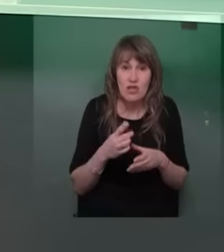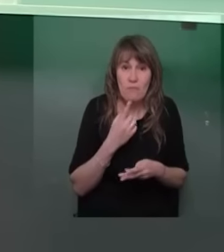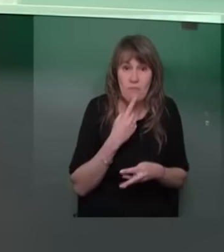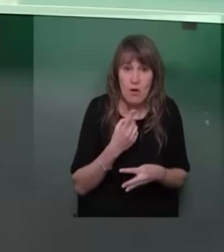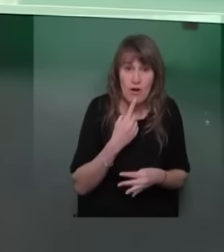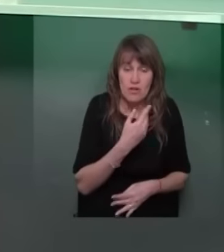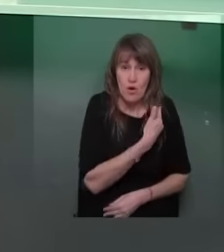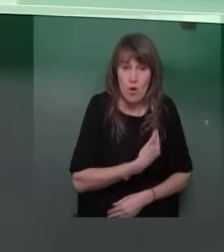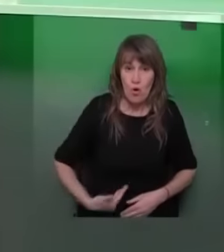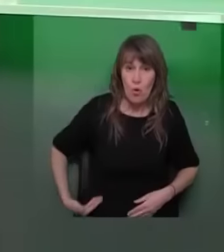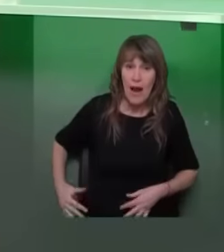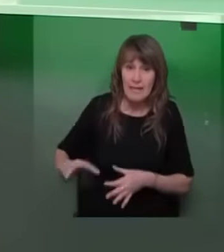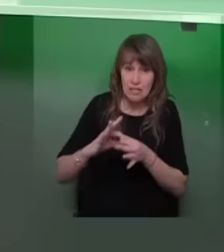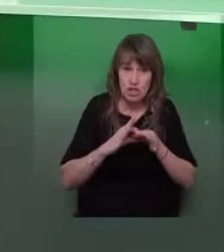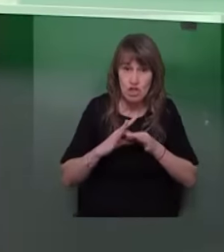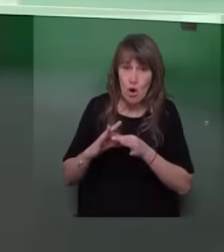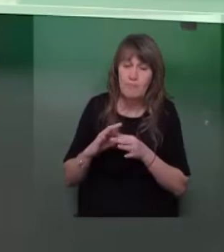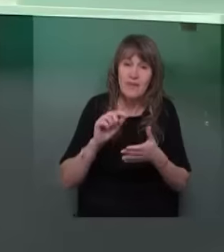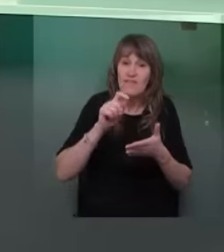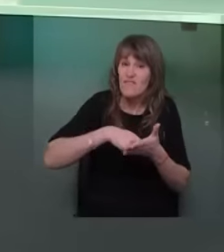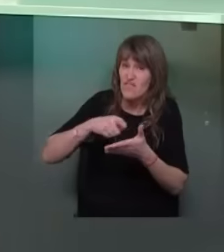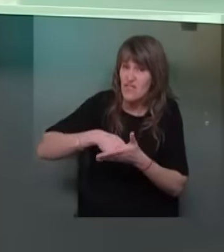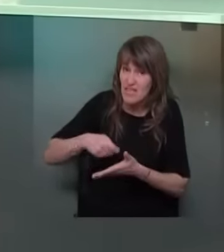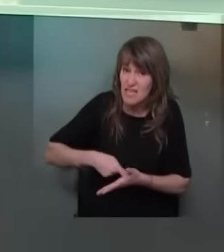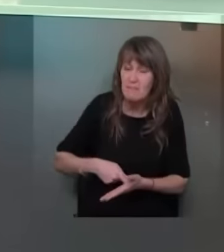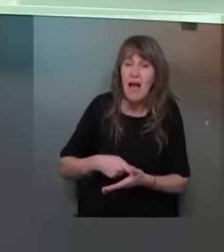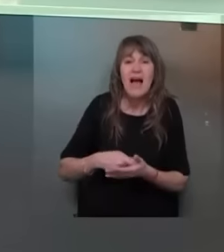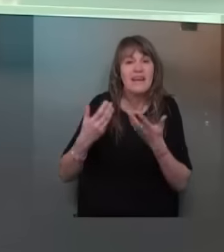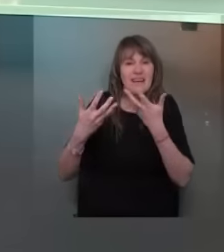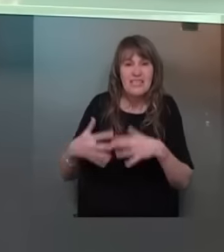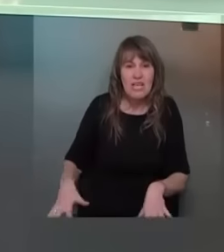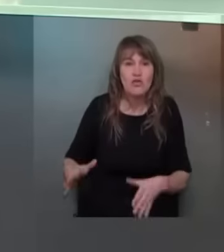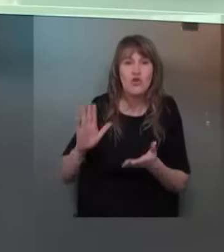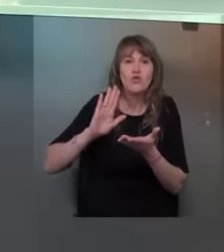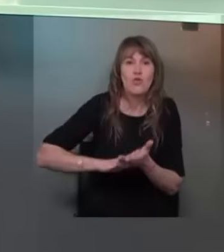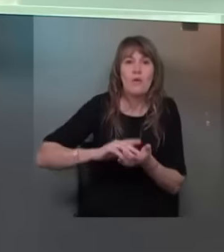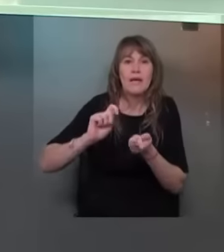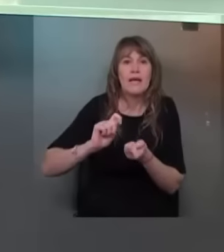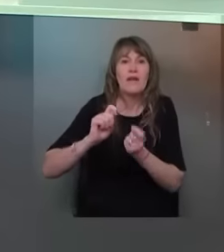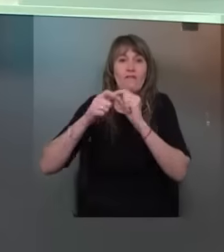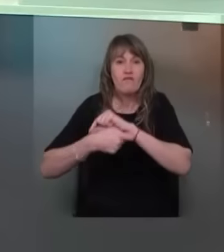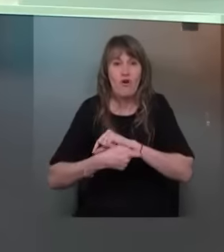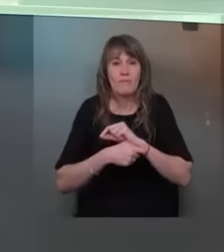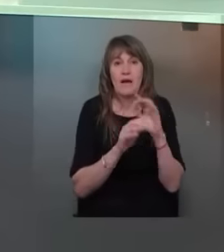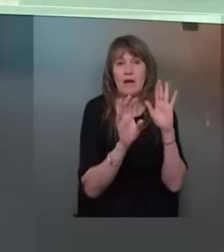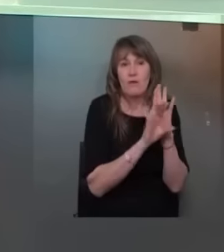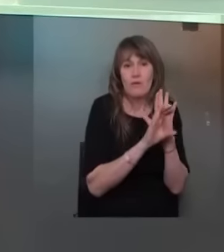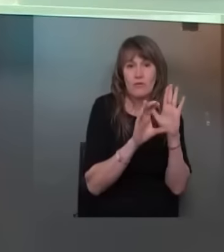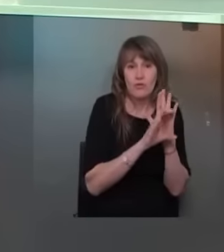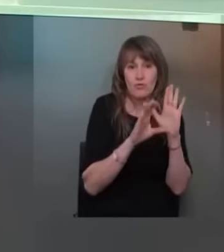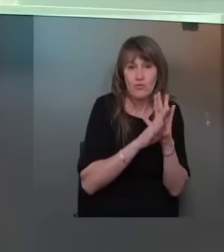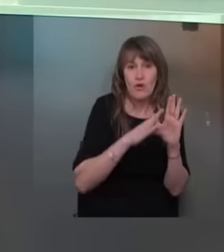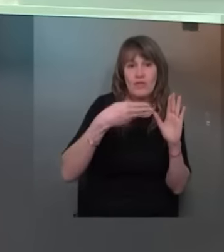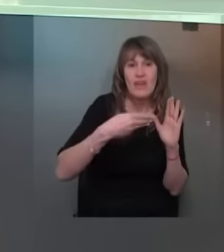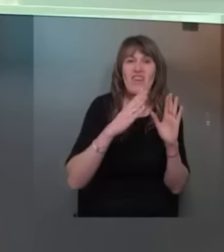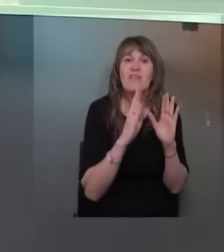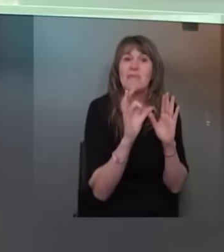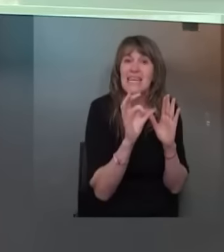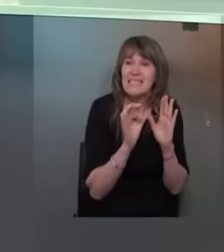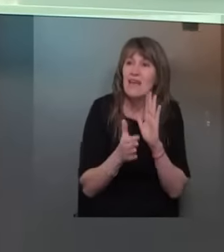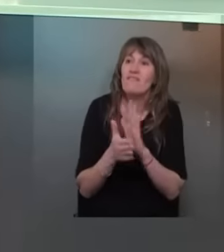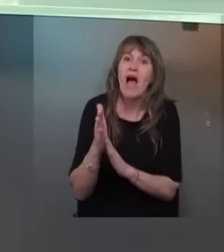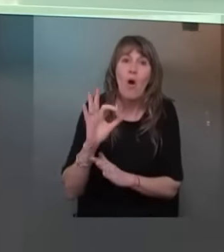firmaron un documento en rechazo justamente a la propuesta de reforma constitucional sobre aspectos previsionales que se va a plebiscitar